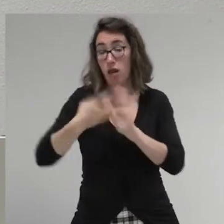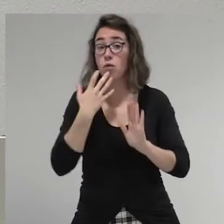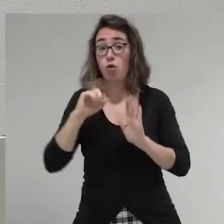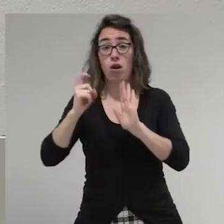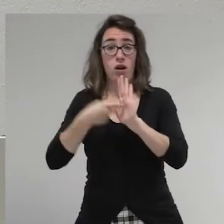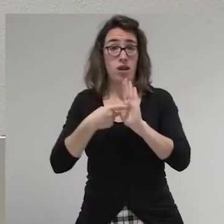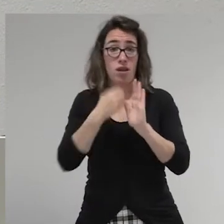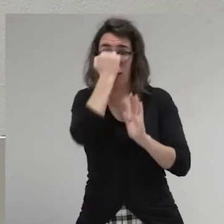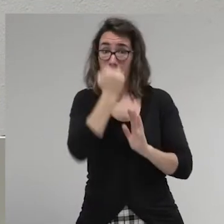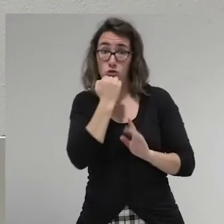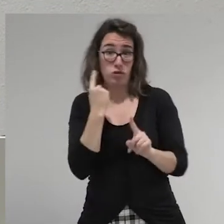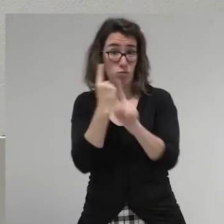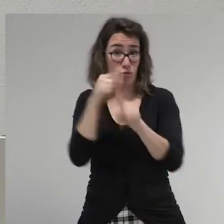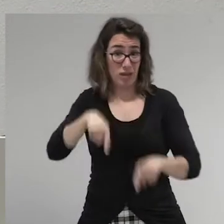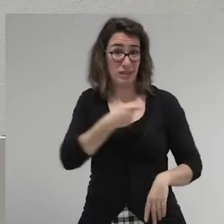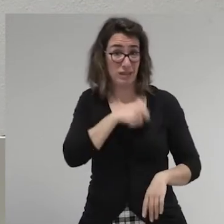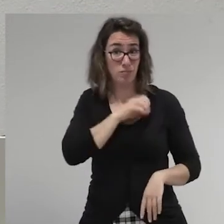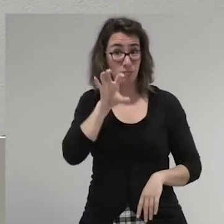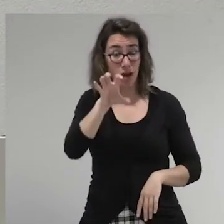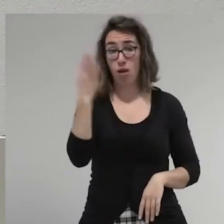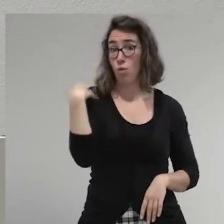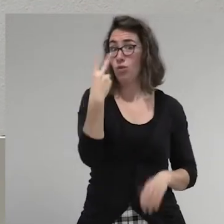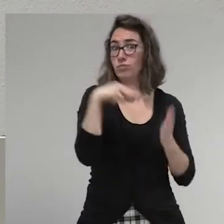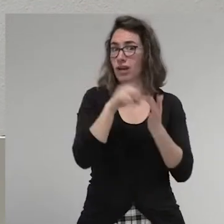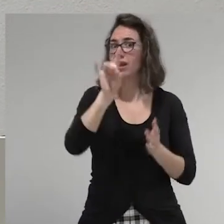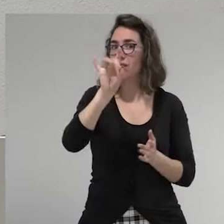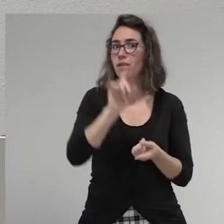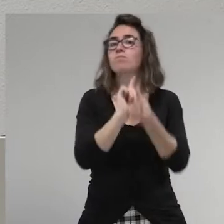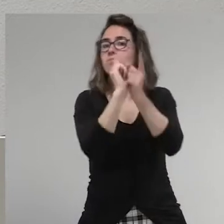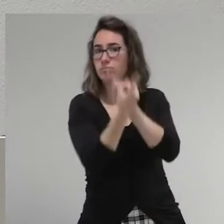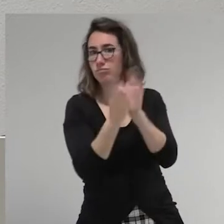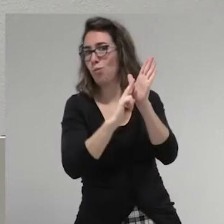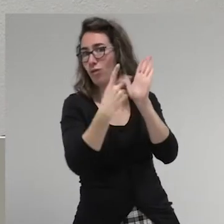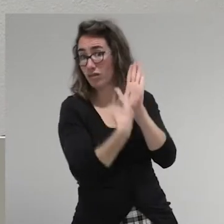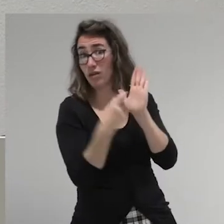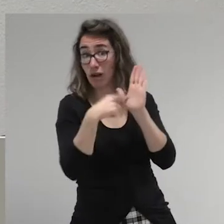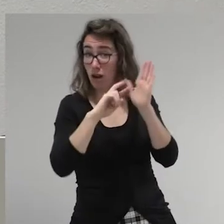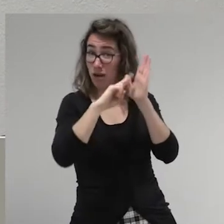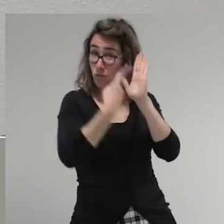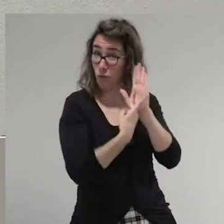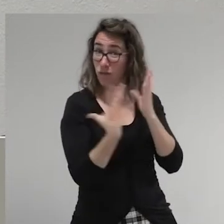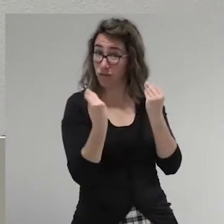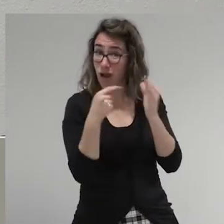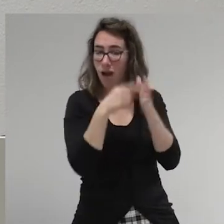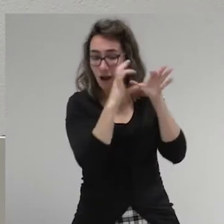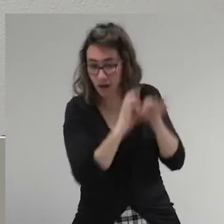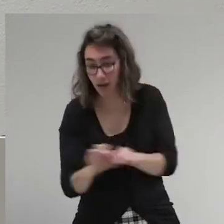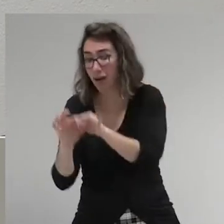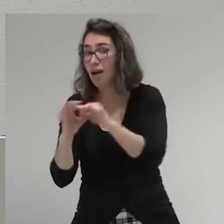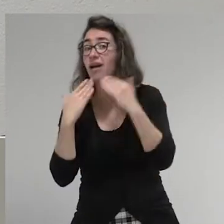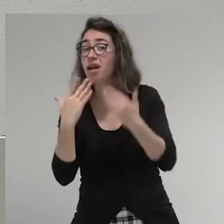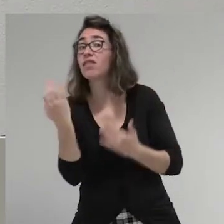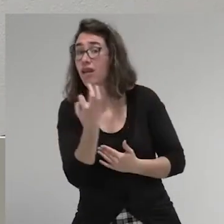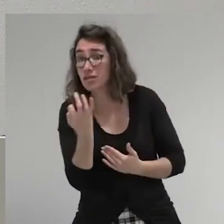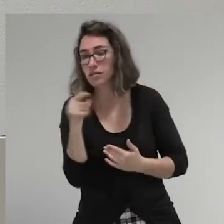español se cambia en el 2015 y mucha parte de ese cambio viene dada por la producción de